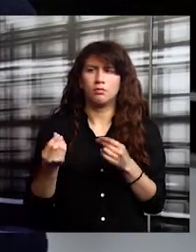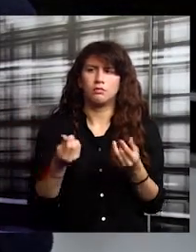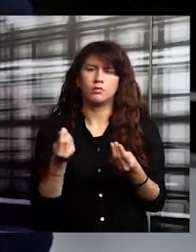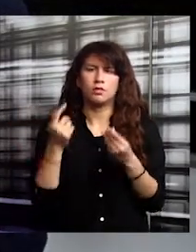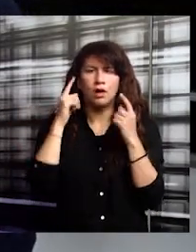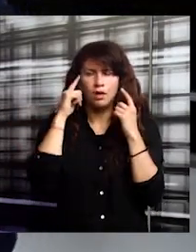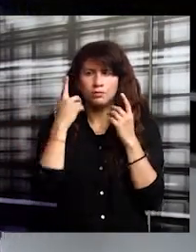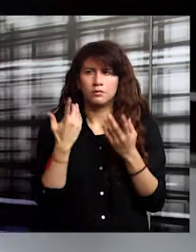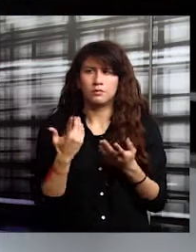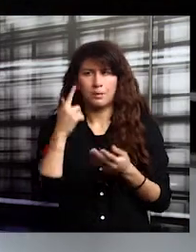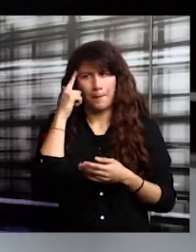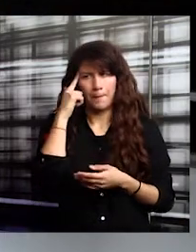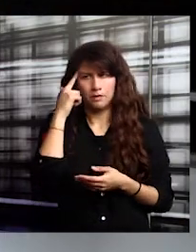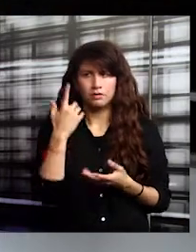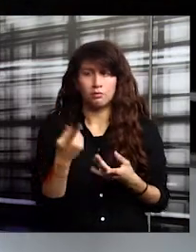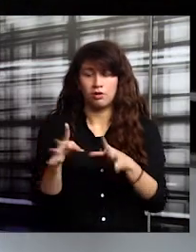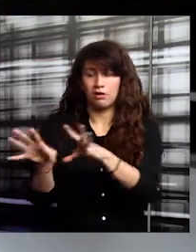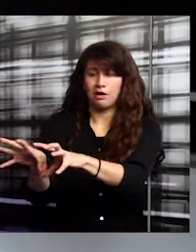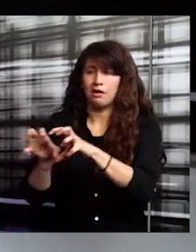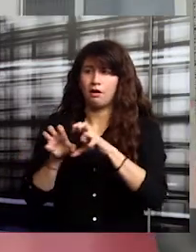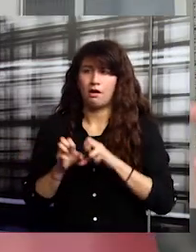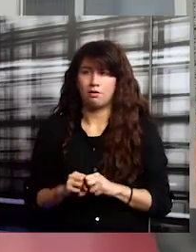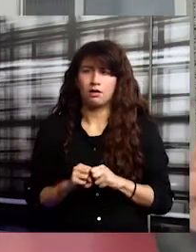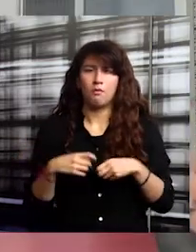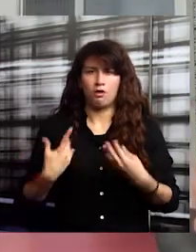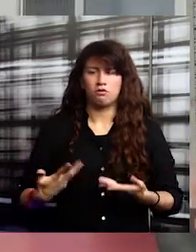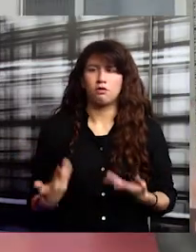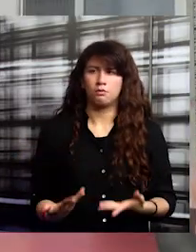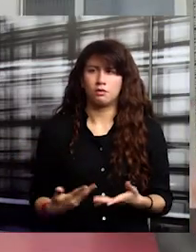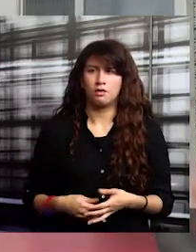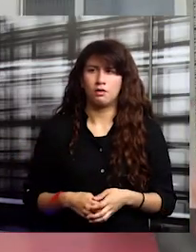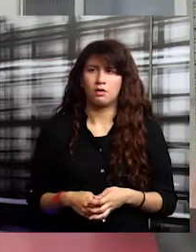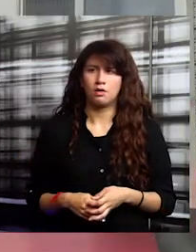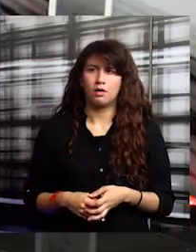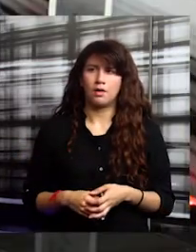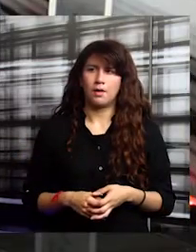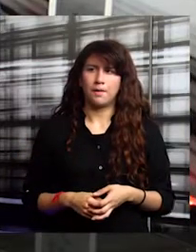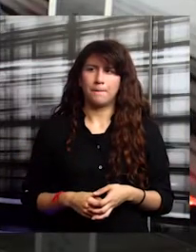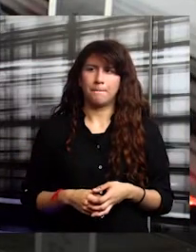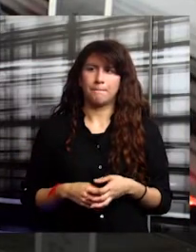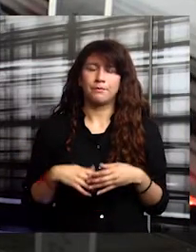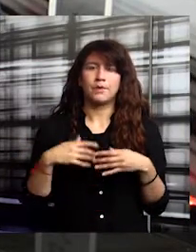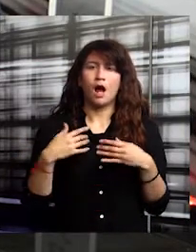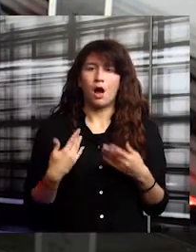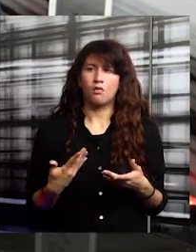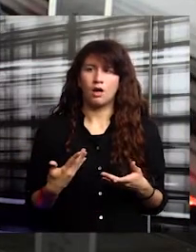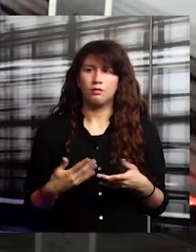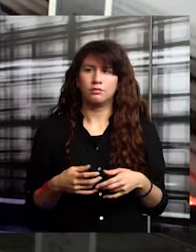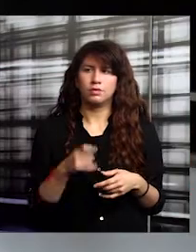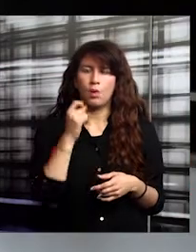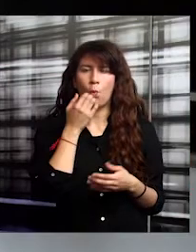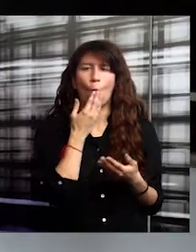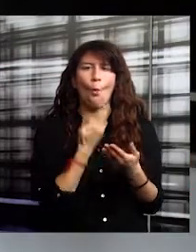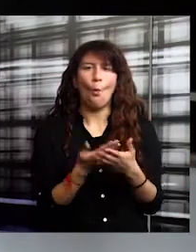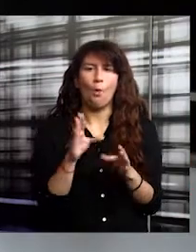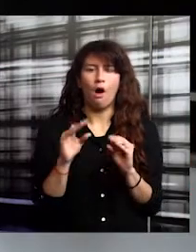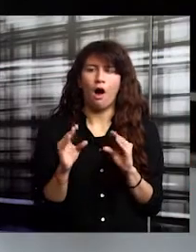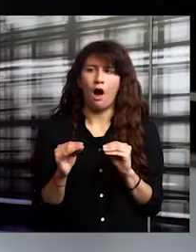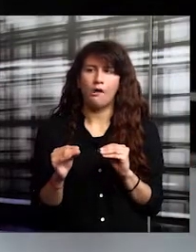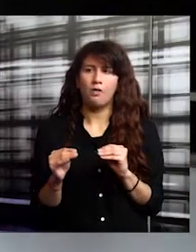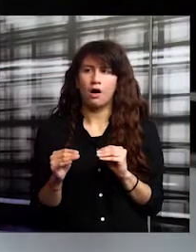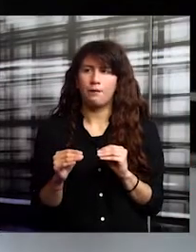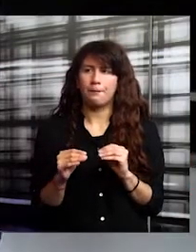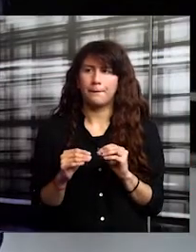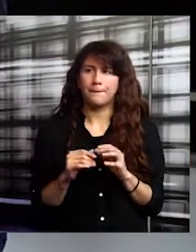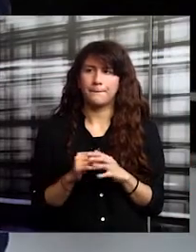sus contras, esto está. Ahora, cuando se habla de convención mixta constitucional o convención constitucional,